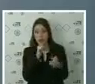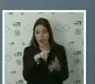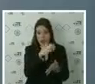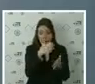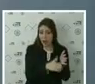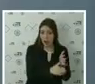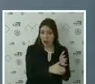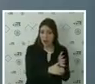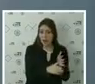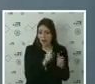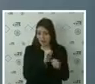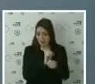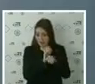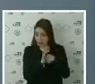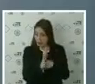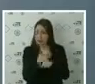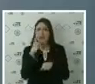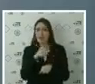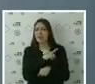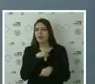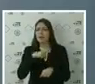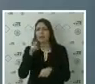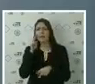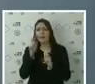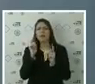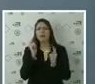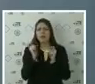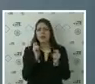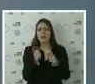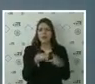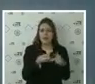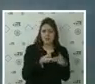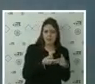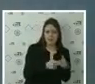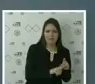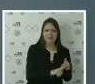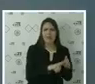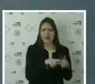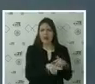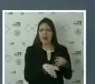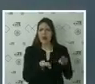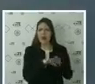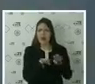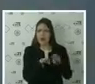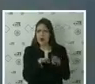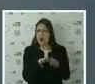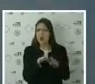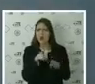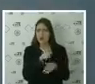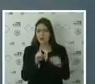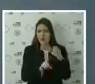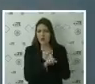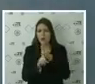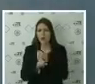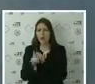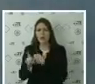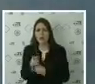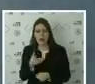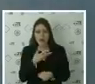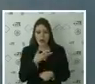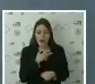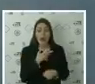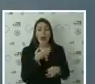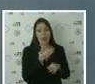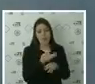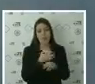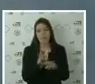los efectos que ha generado al principio en esta etapa que vemos de alguna manera intermedia,